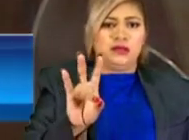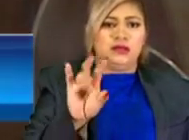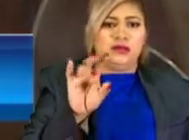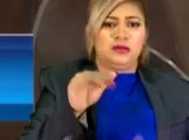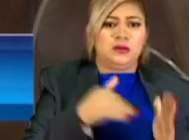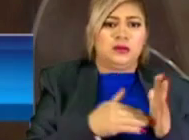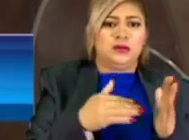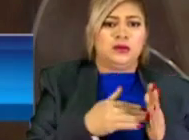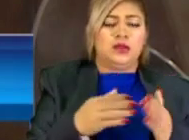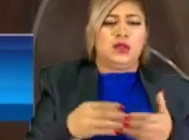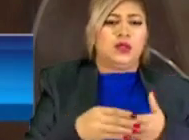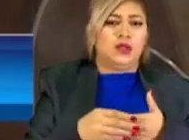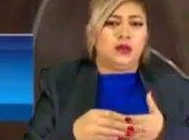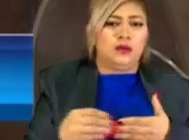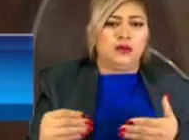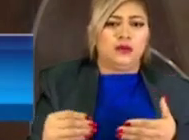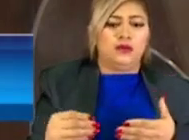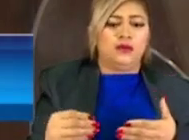de balboas.